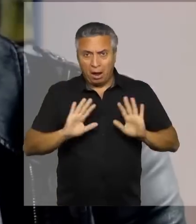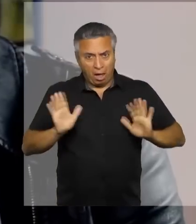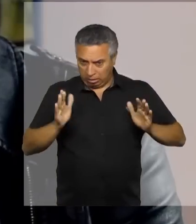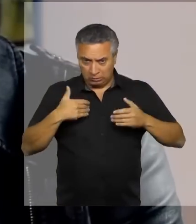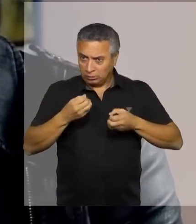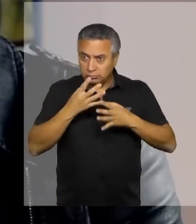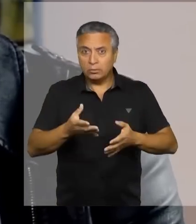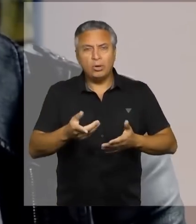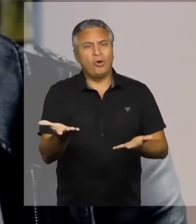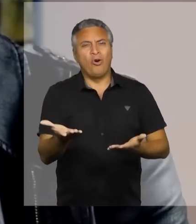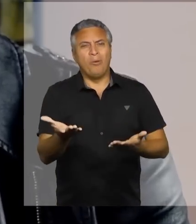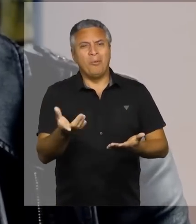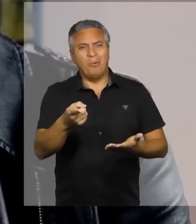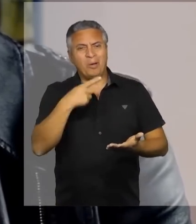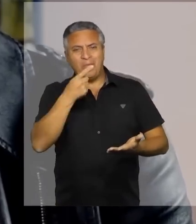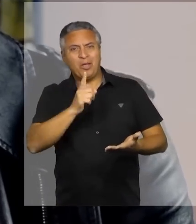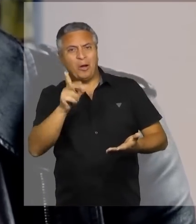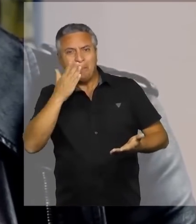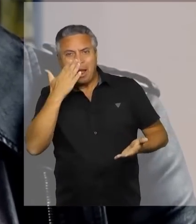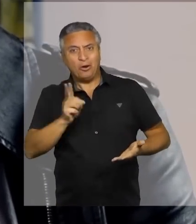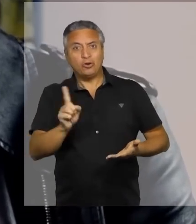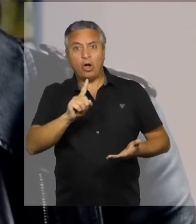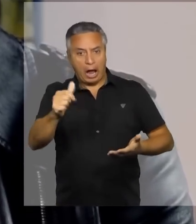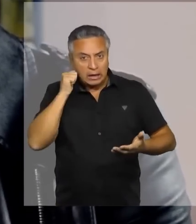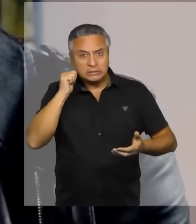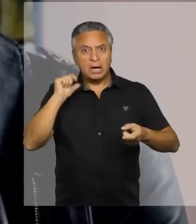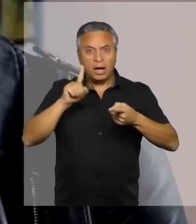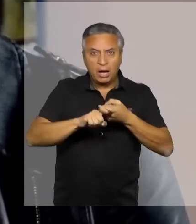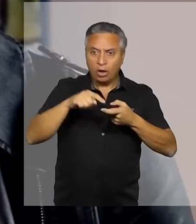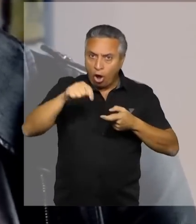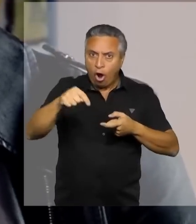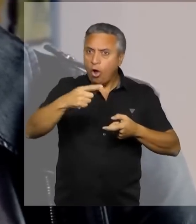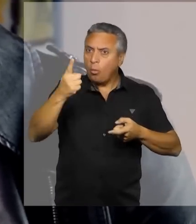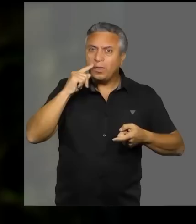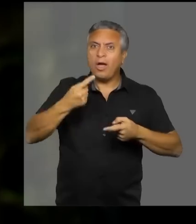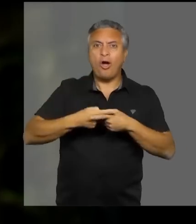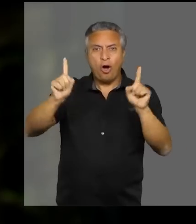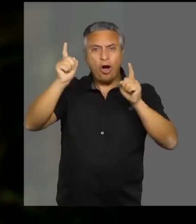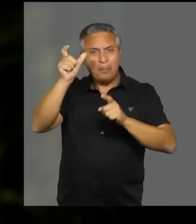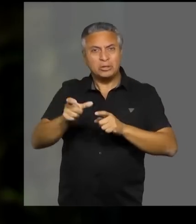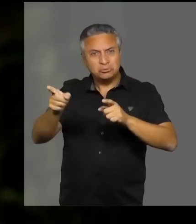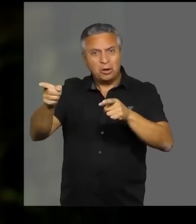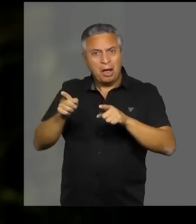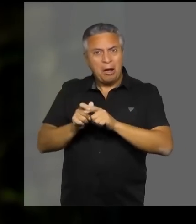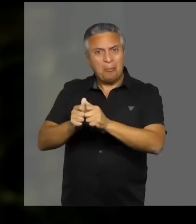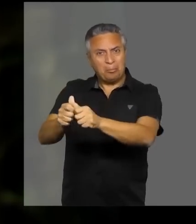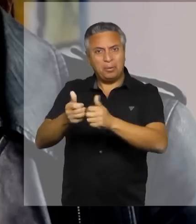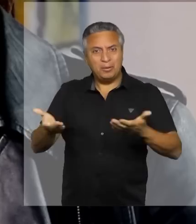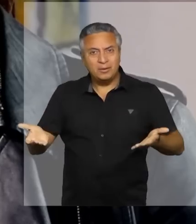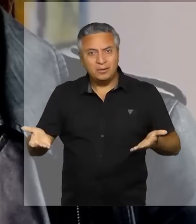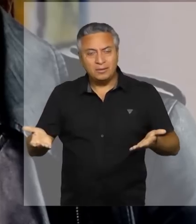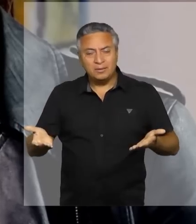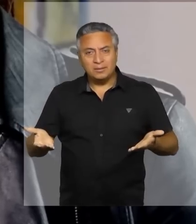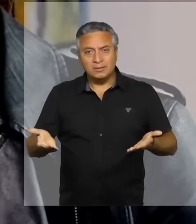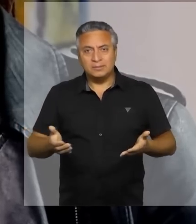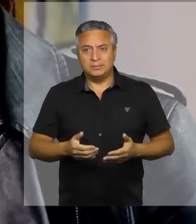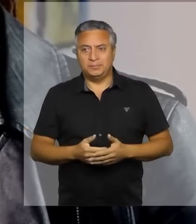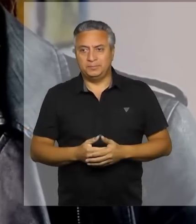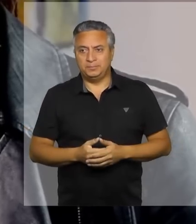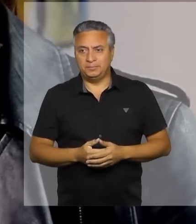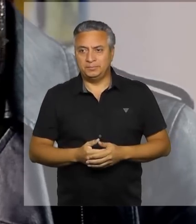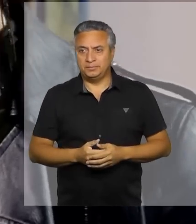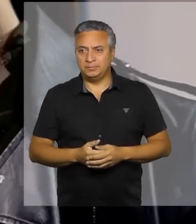que no, Caco? Ah. Ayer te casaste conmigo y hoy día pasas el día completo tal vez ¿dónde? Con otra persona. Si me preguntan por